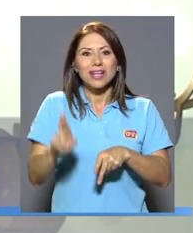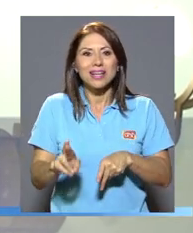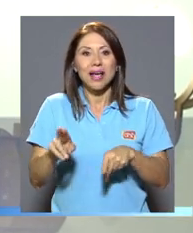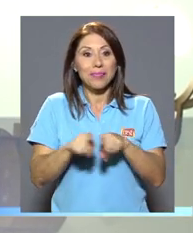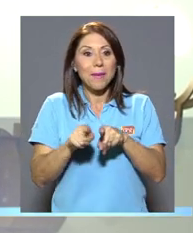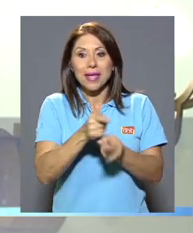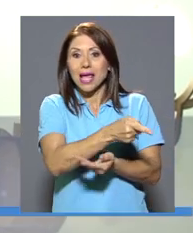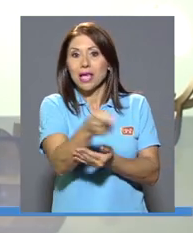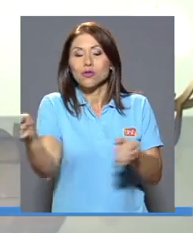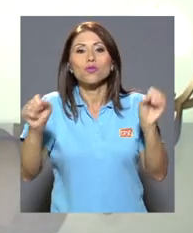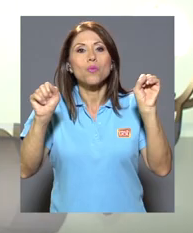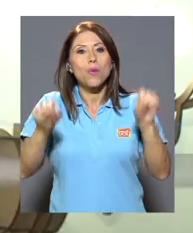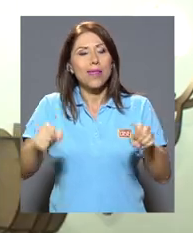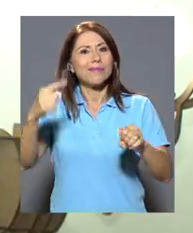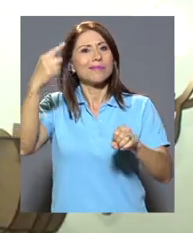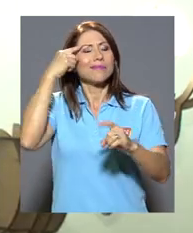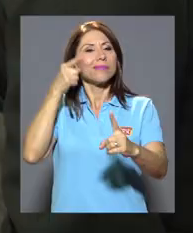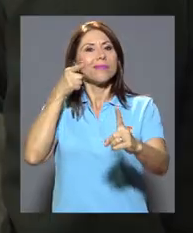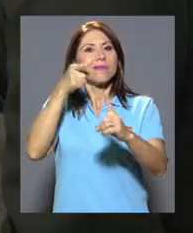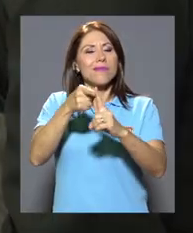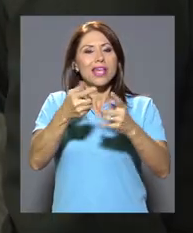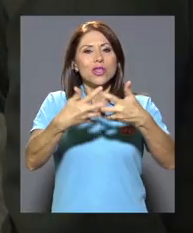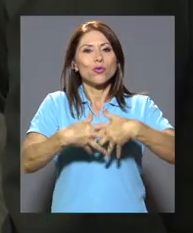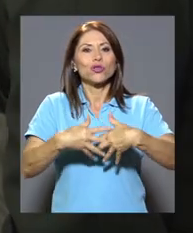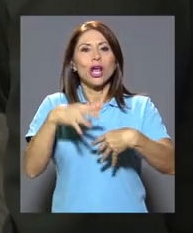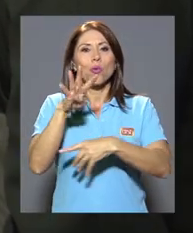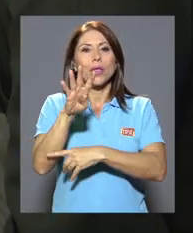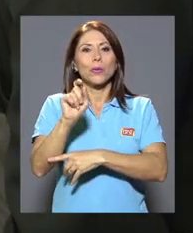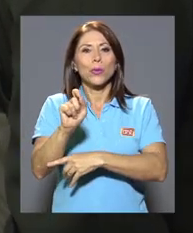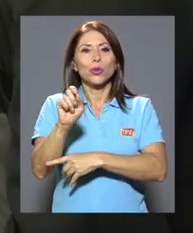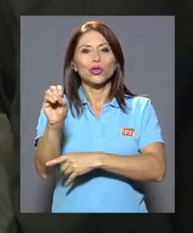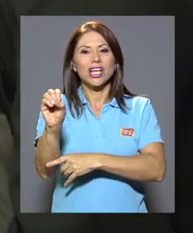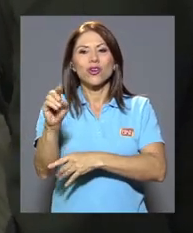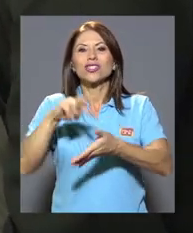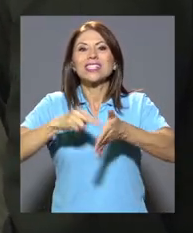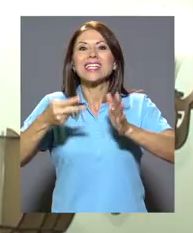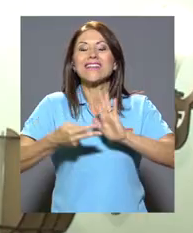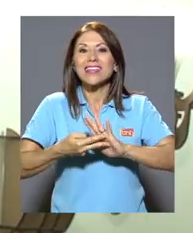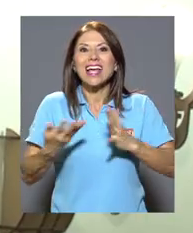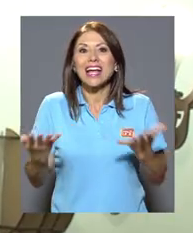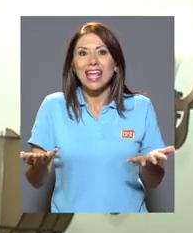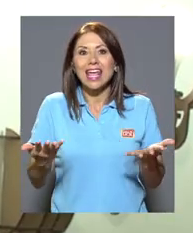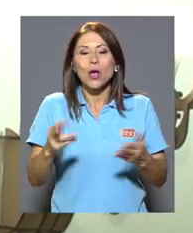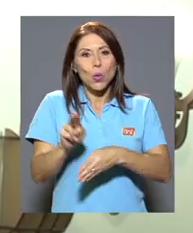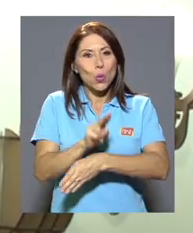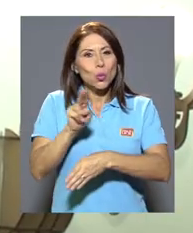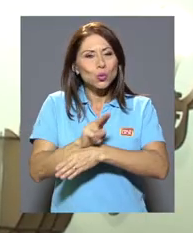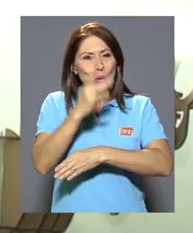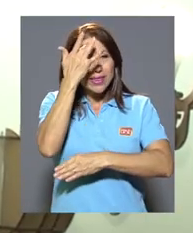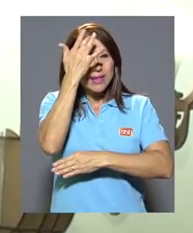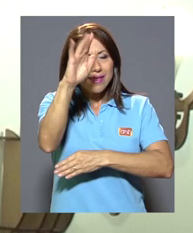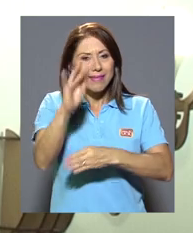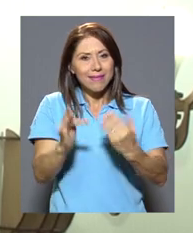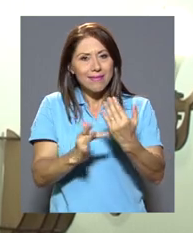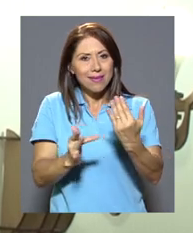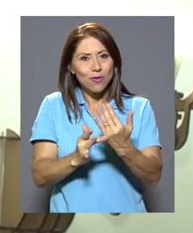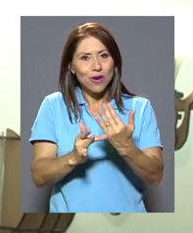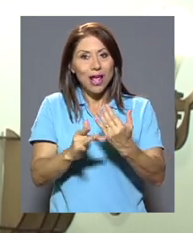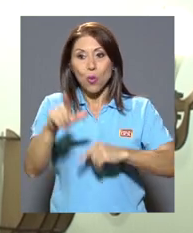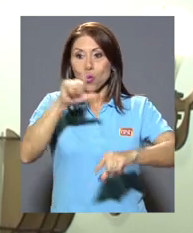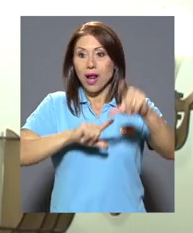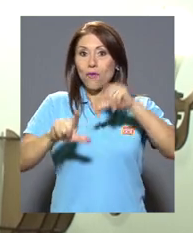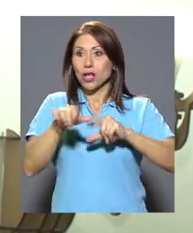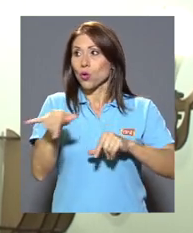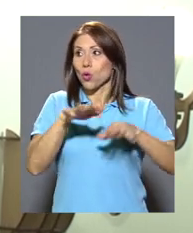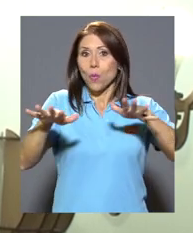puedan desenvolverse en lo que es la industria 4.0, que es cuando hablamos de tener el uso inteligente de las tecnologías. Y eso es lo que un laboratorio como estos